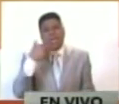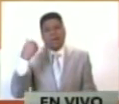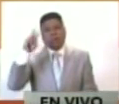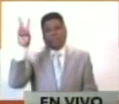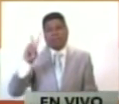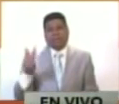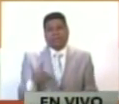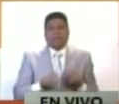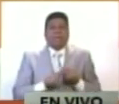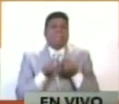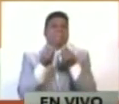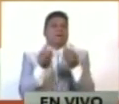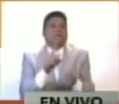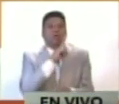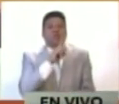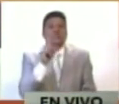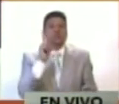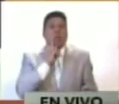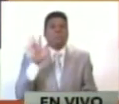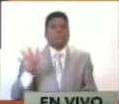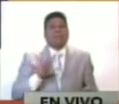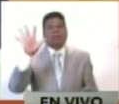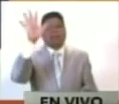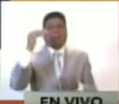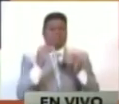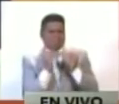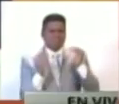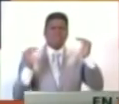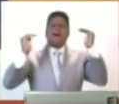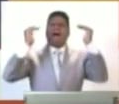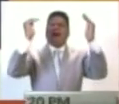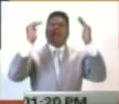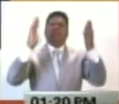puesto lo mejor y el nombre de nuestra patria en alto.